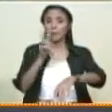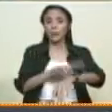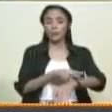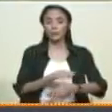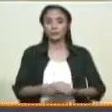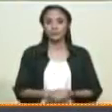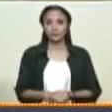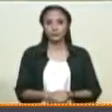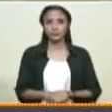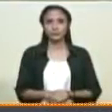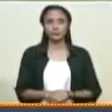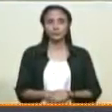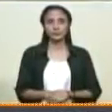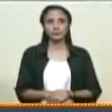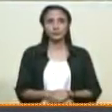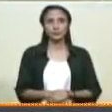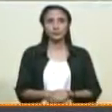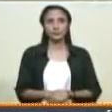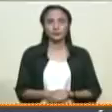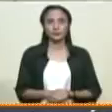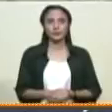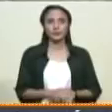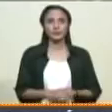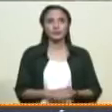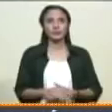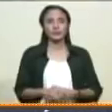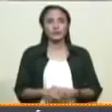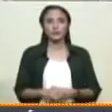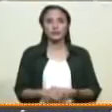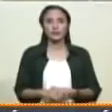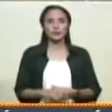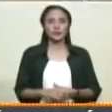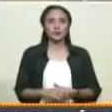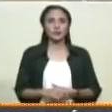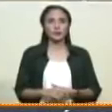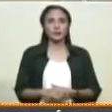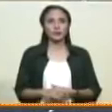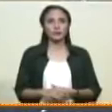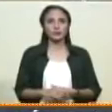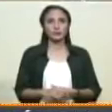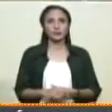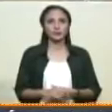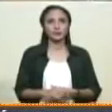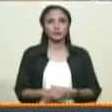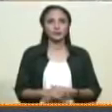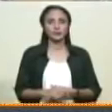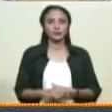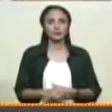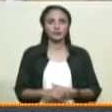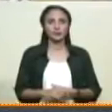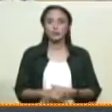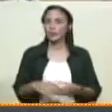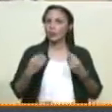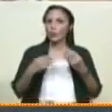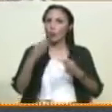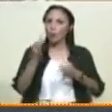a la Fiscalía General de la Nación, al Ministerio Público. Y comenzó a hacerse justicia.